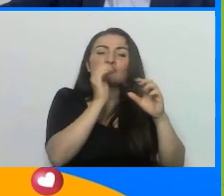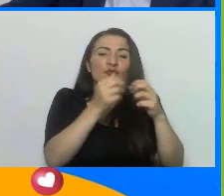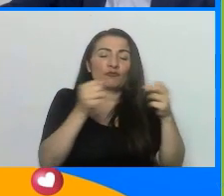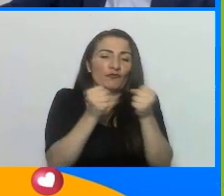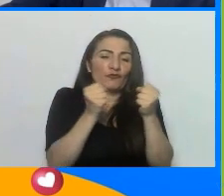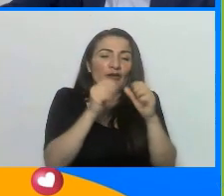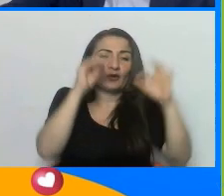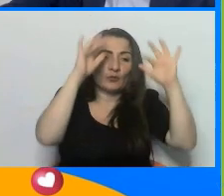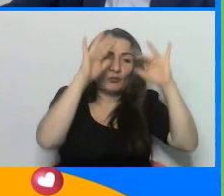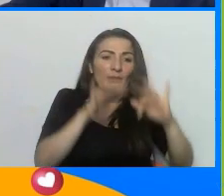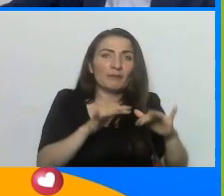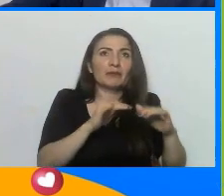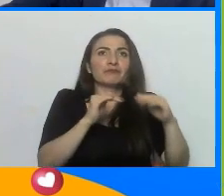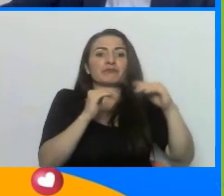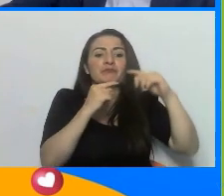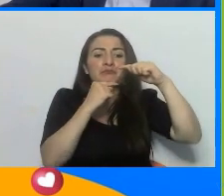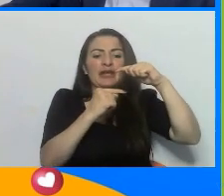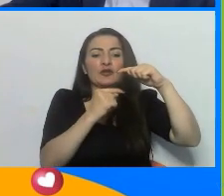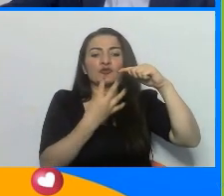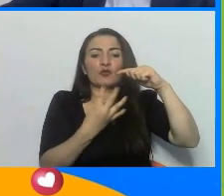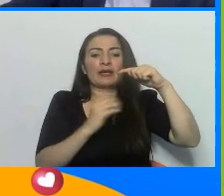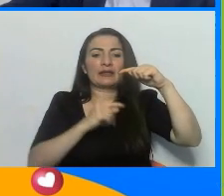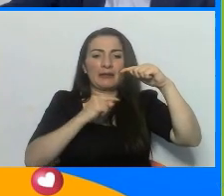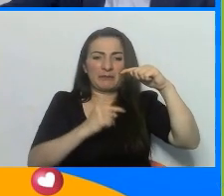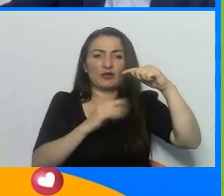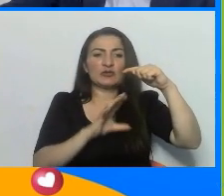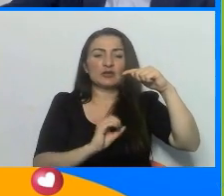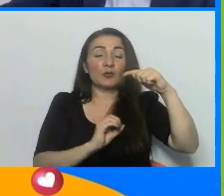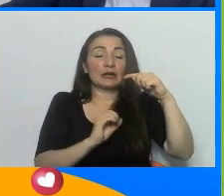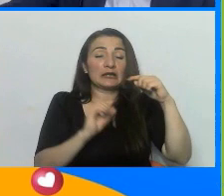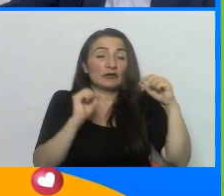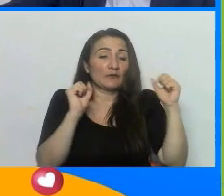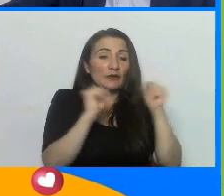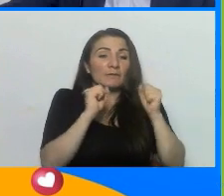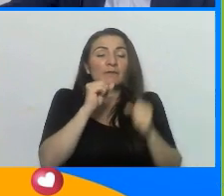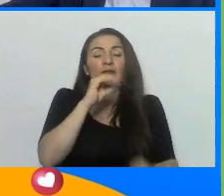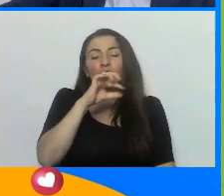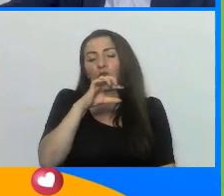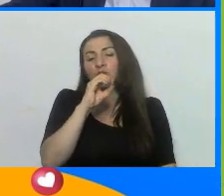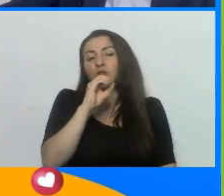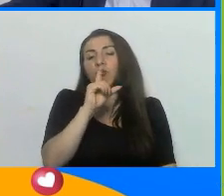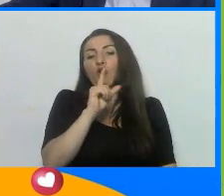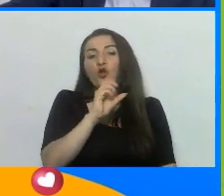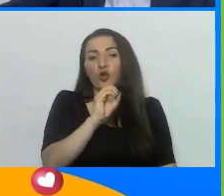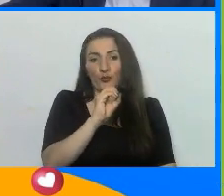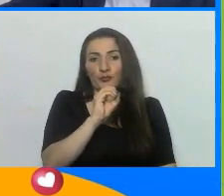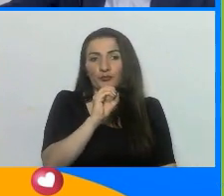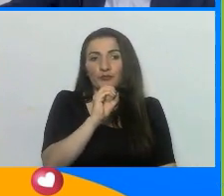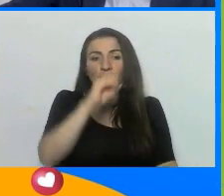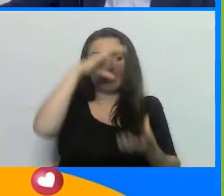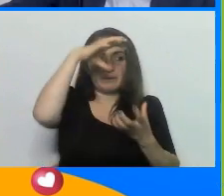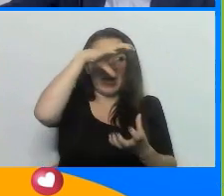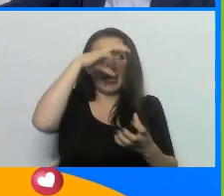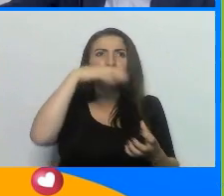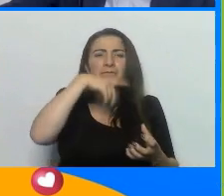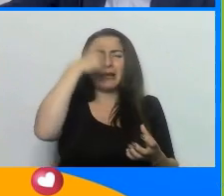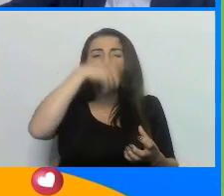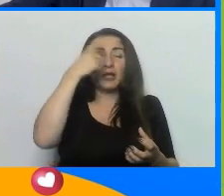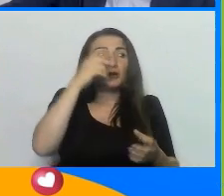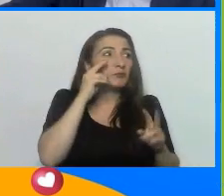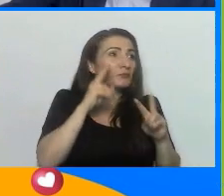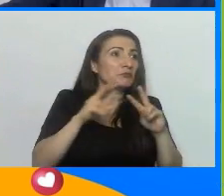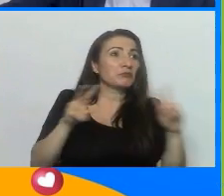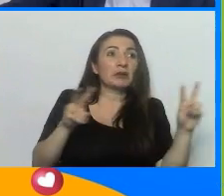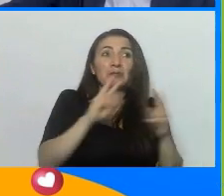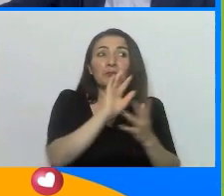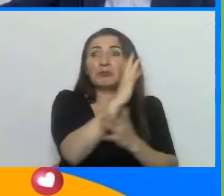los menos 40, menos 50 grados centígrados, ¿sí? Como en el polo, ¿sí? Son ecosistemas donde usted no ve nada de